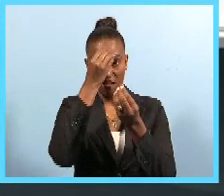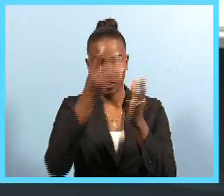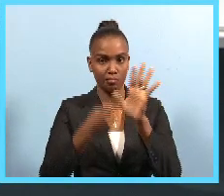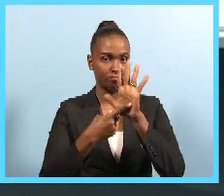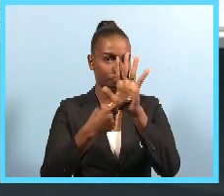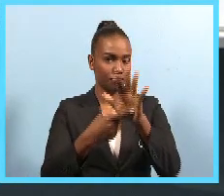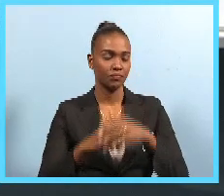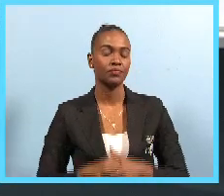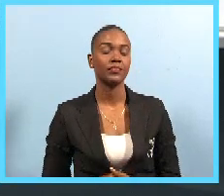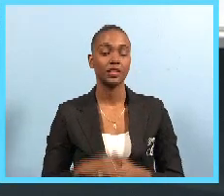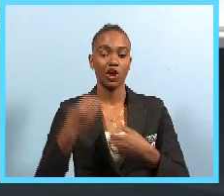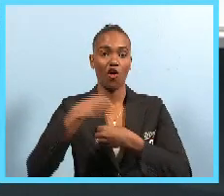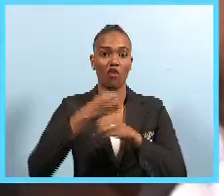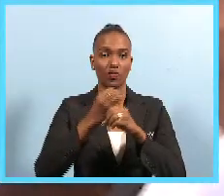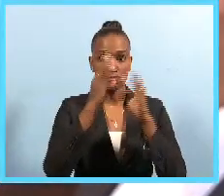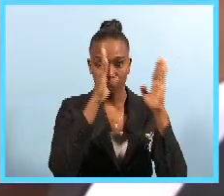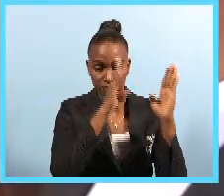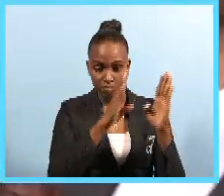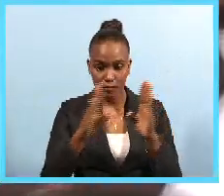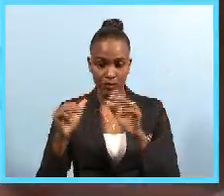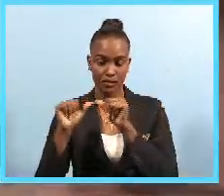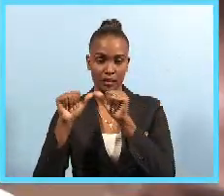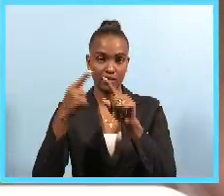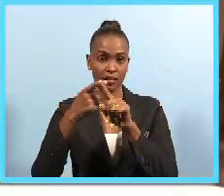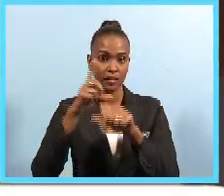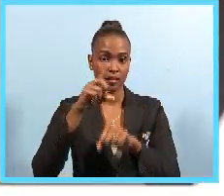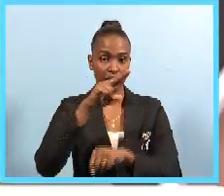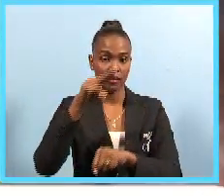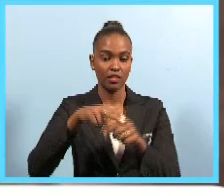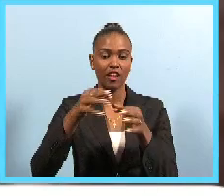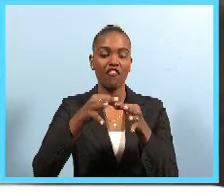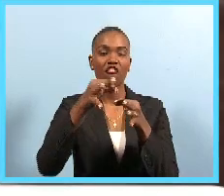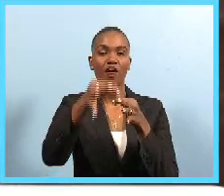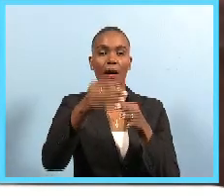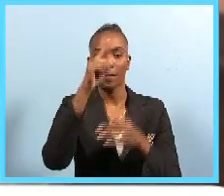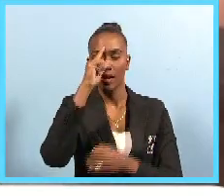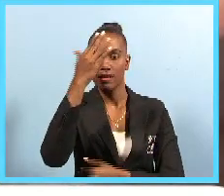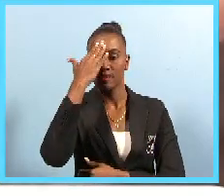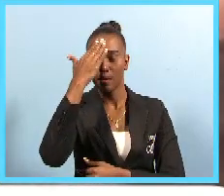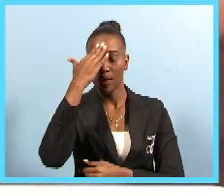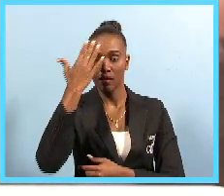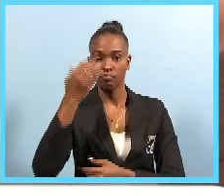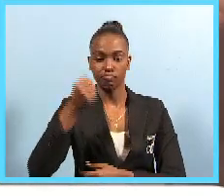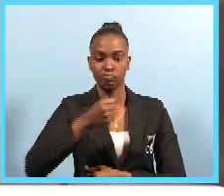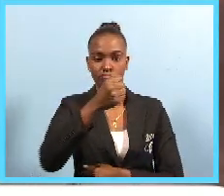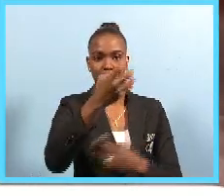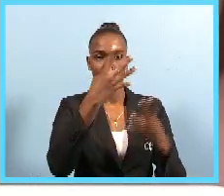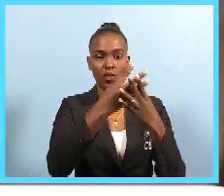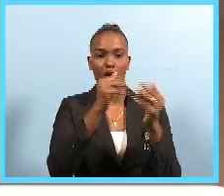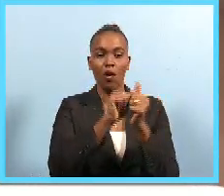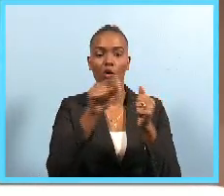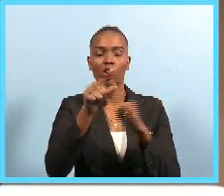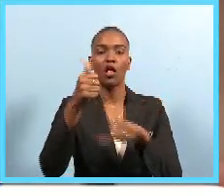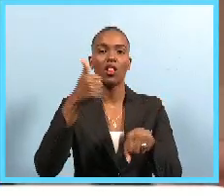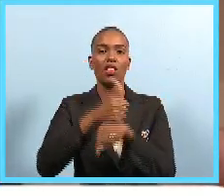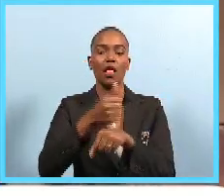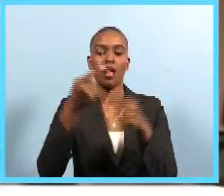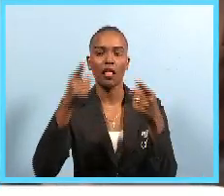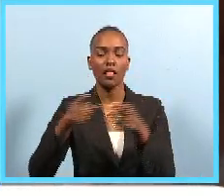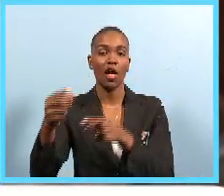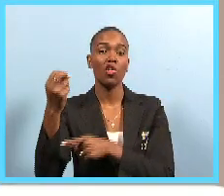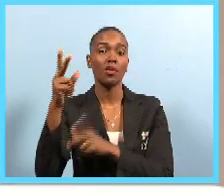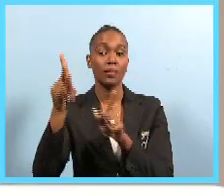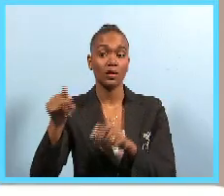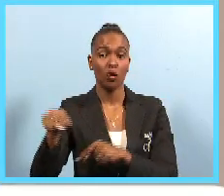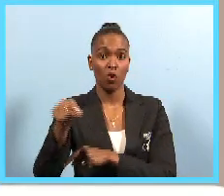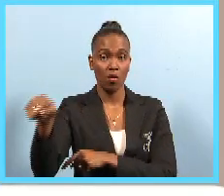informativa. La Oficina de Atención Permanente del Distrito Nacional aplazó el conocimiento de medida cautelar en contra de los 12 imputados en el caso